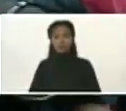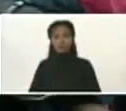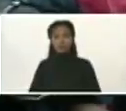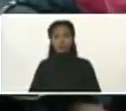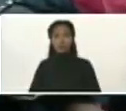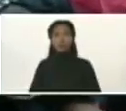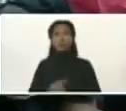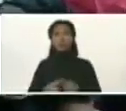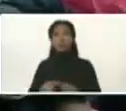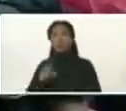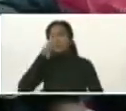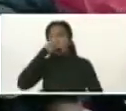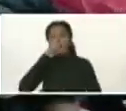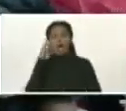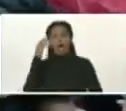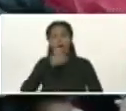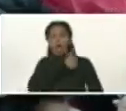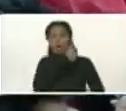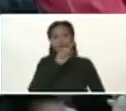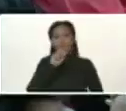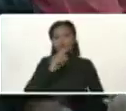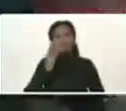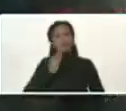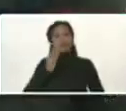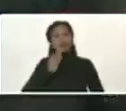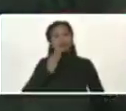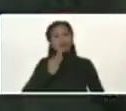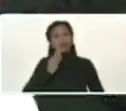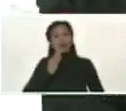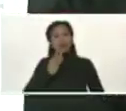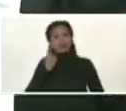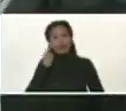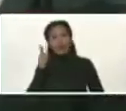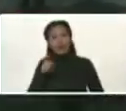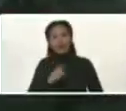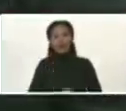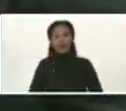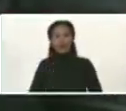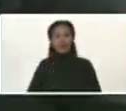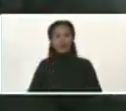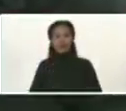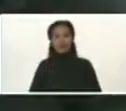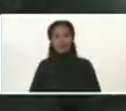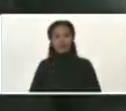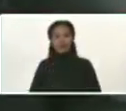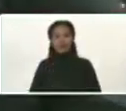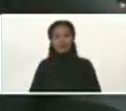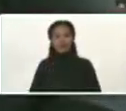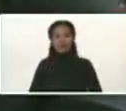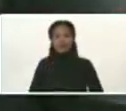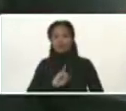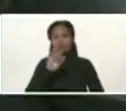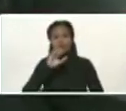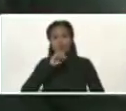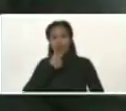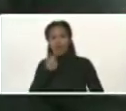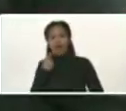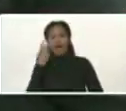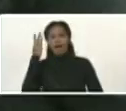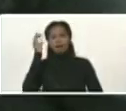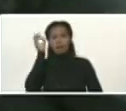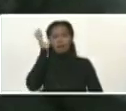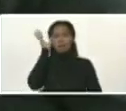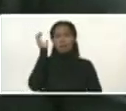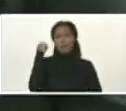Pero no por la edad, cimarrón mayor por la experiencia. Así es. Zorro viejo. No, no, por